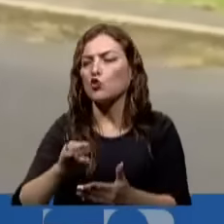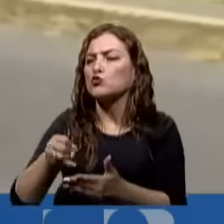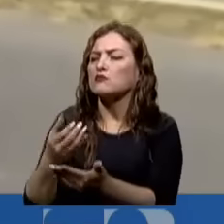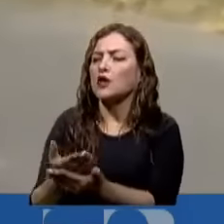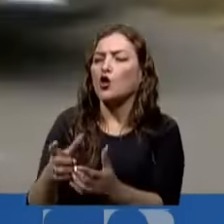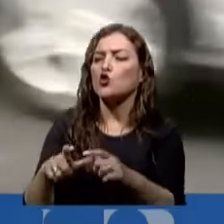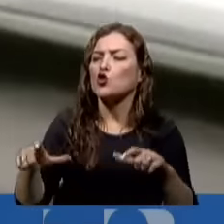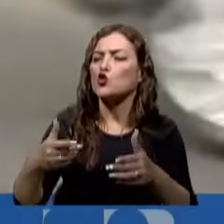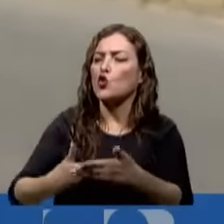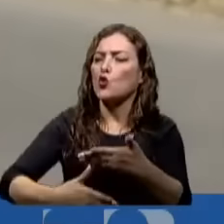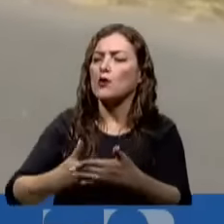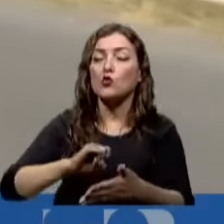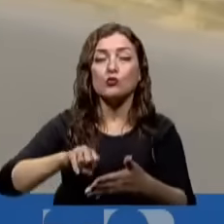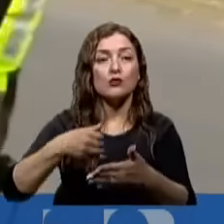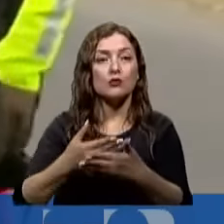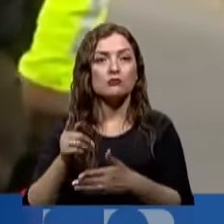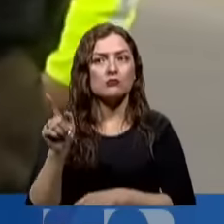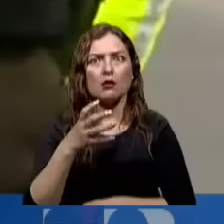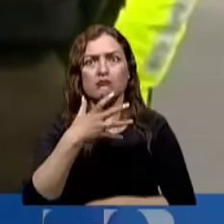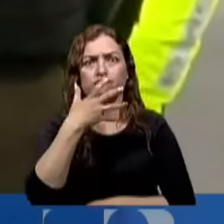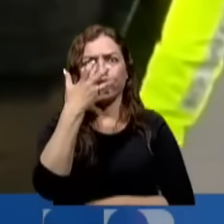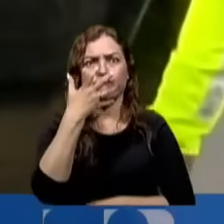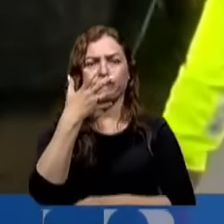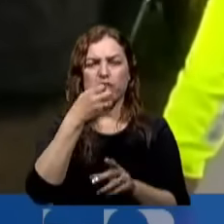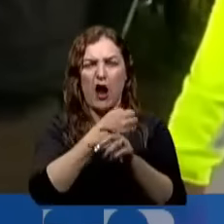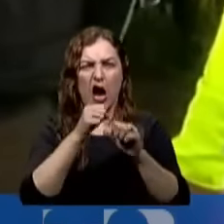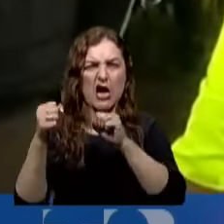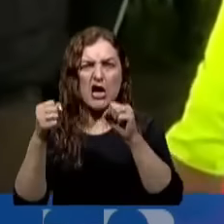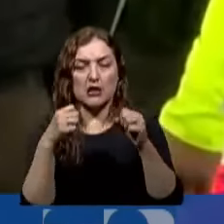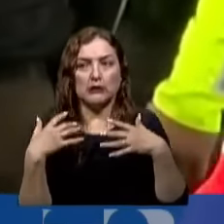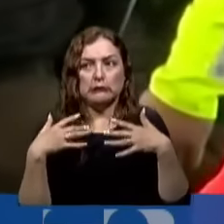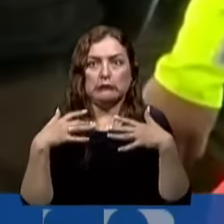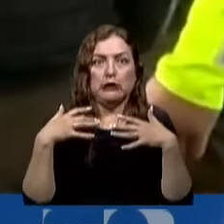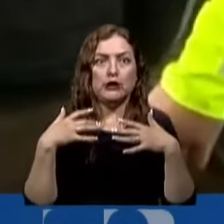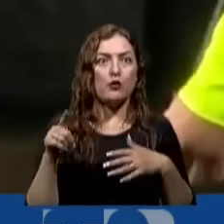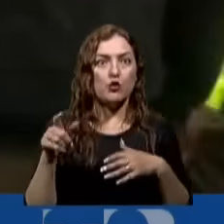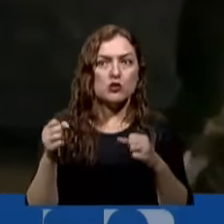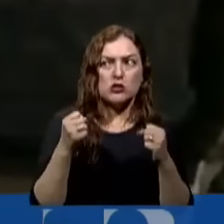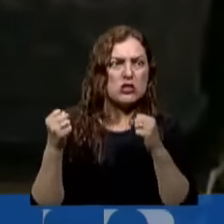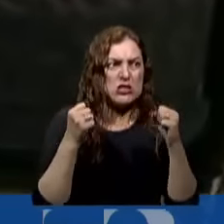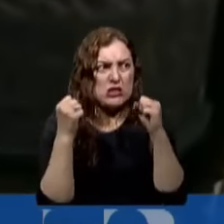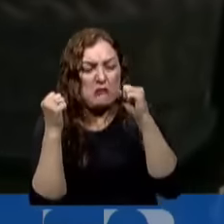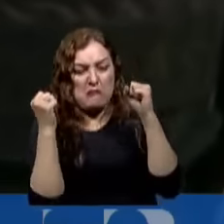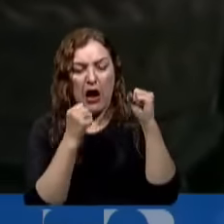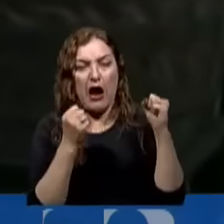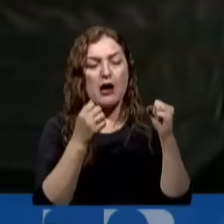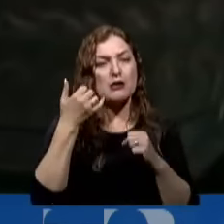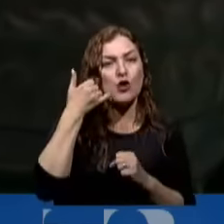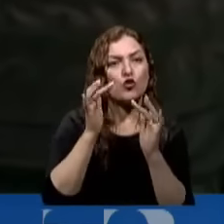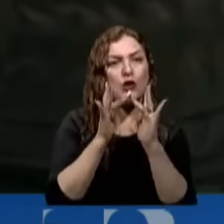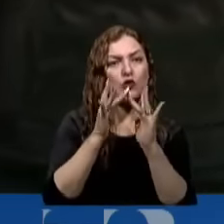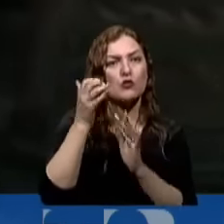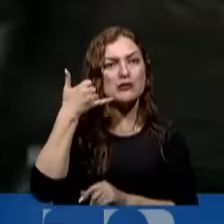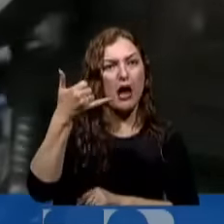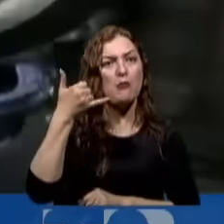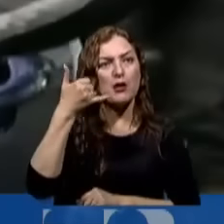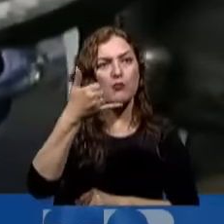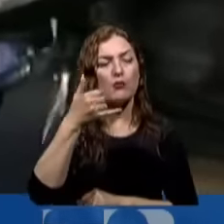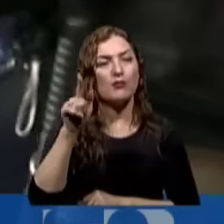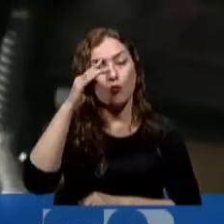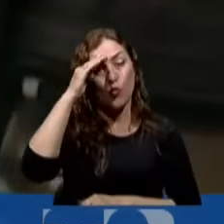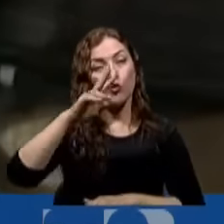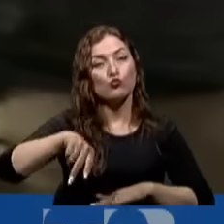del vehículo. Se aportó de una manera muy violenta, nervioso, también actuó llamando a sus contactos, pero ahí vemos cómo